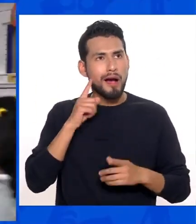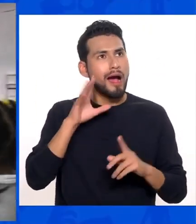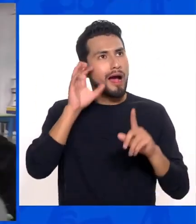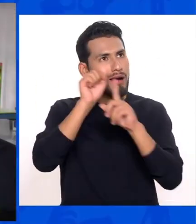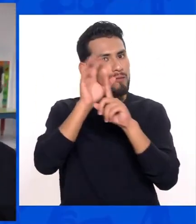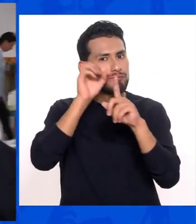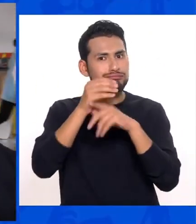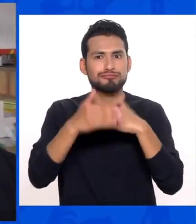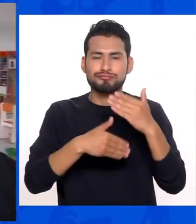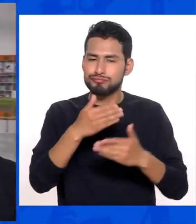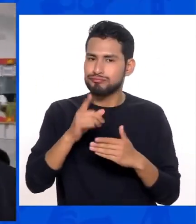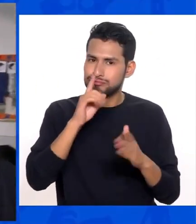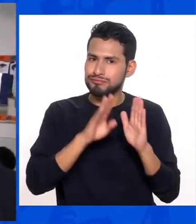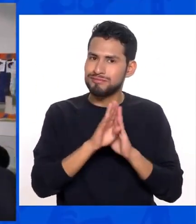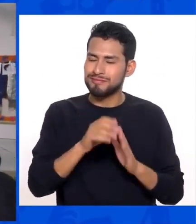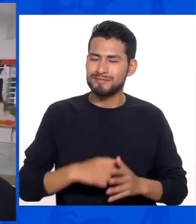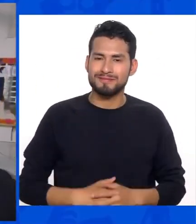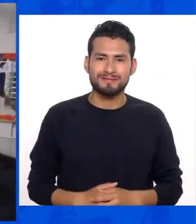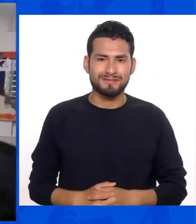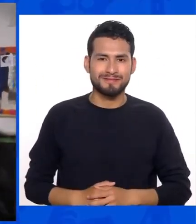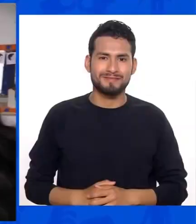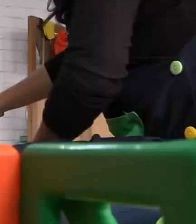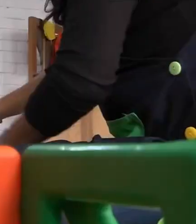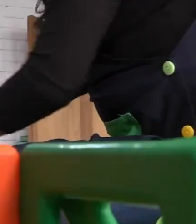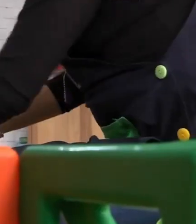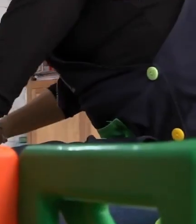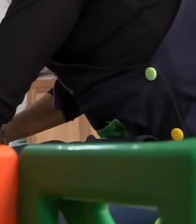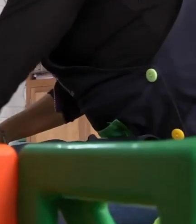los logros que se desean.